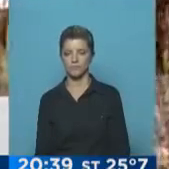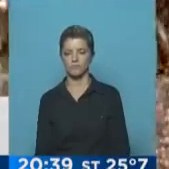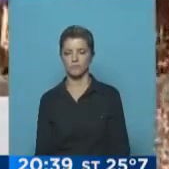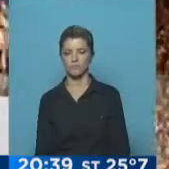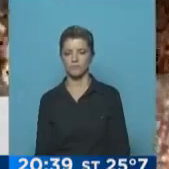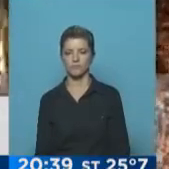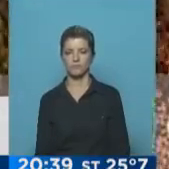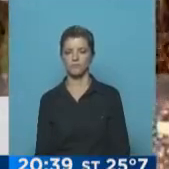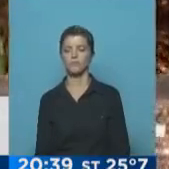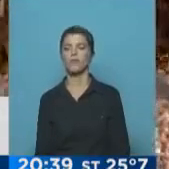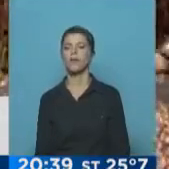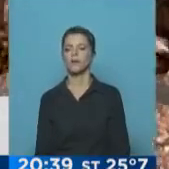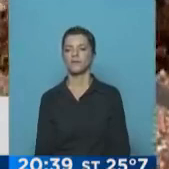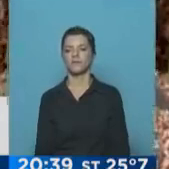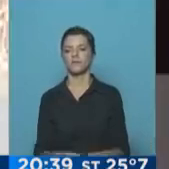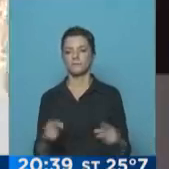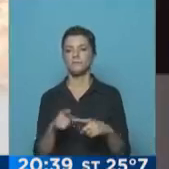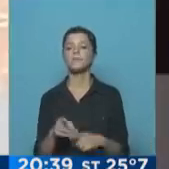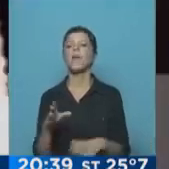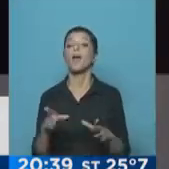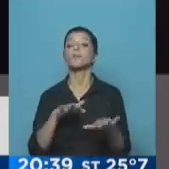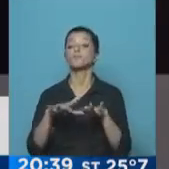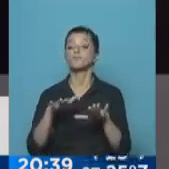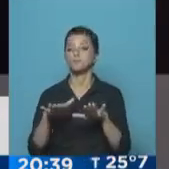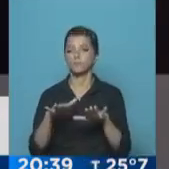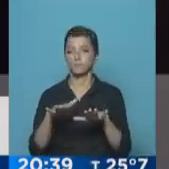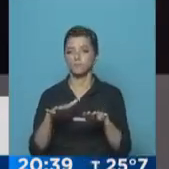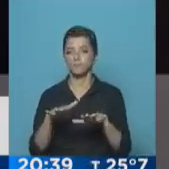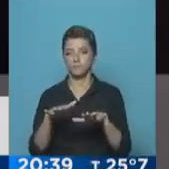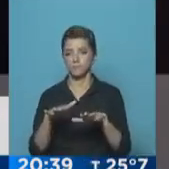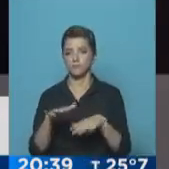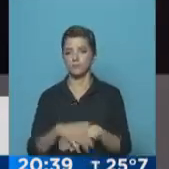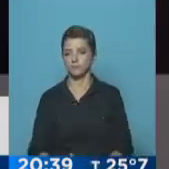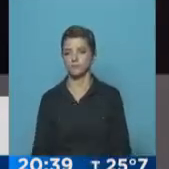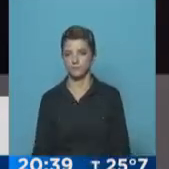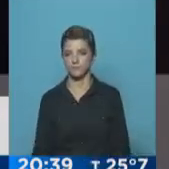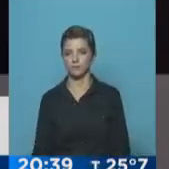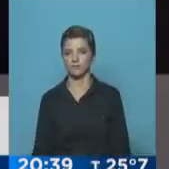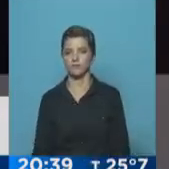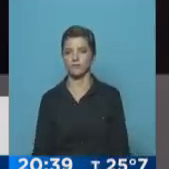No el autoritarismo, la autoridad se construye